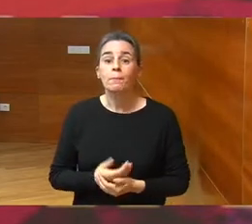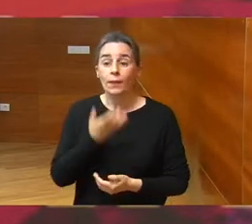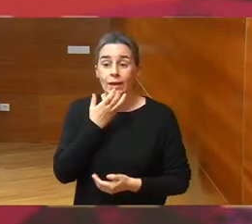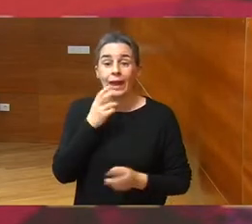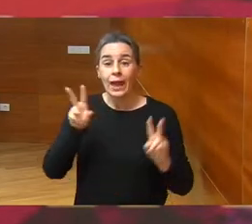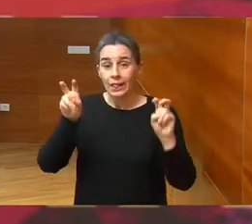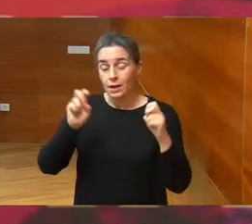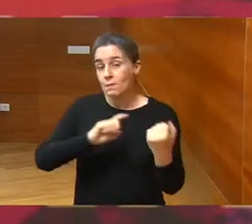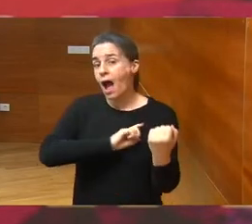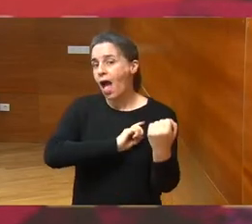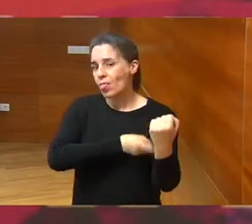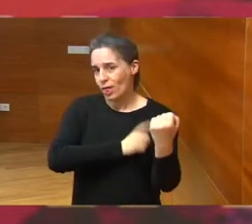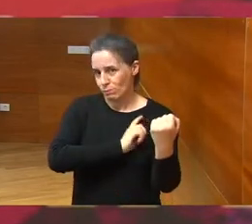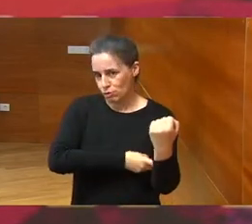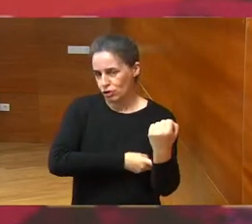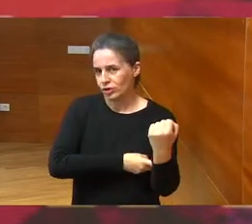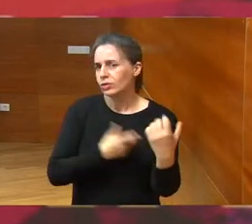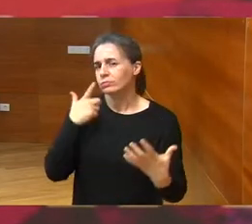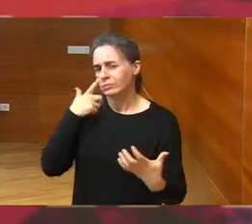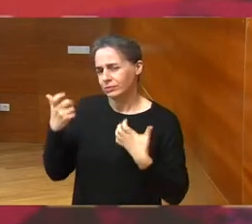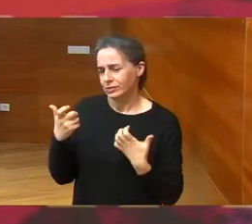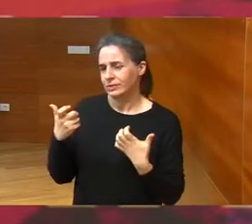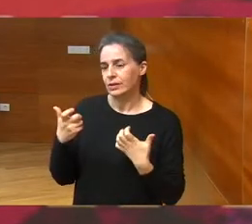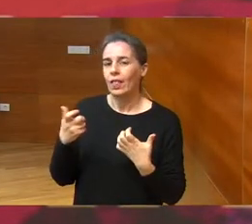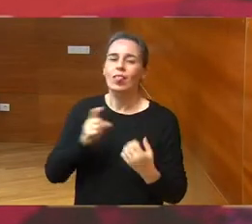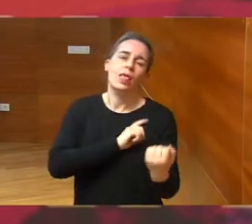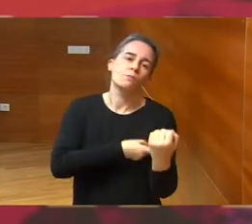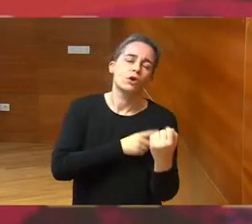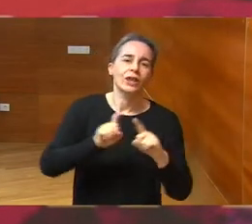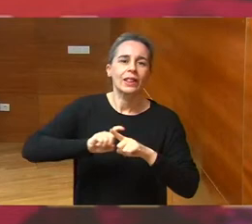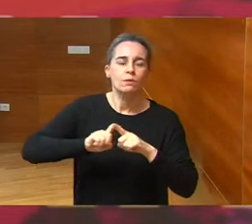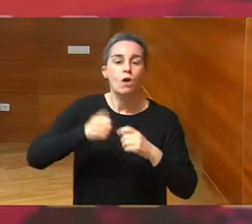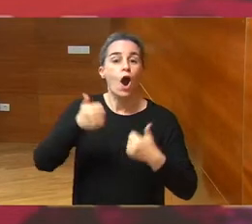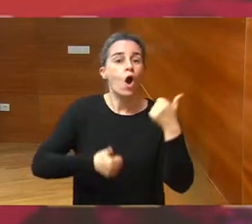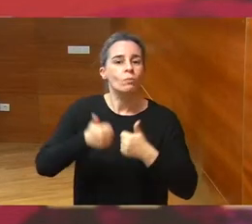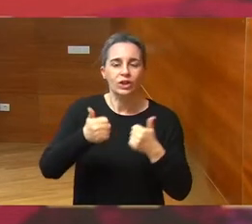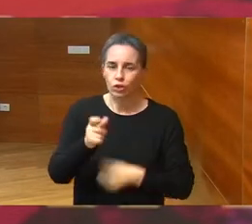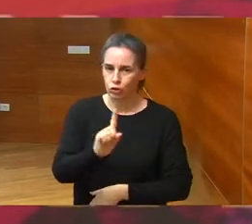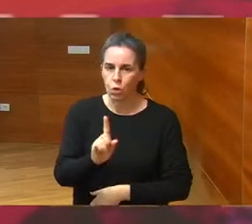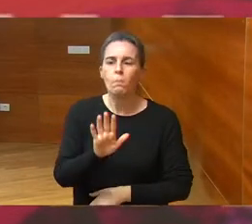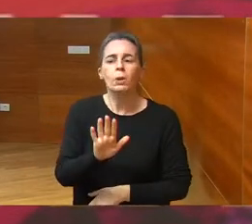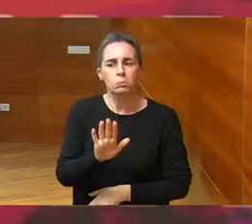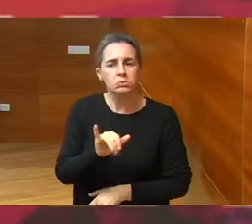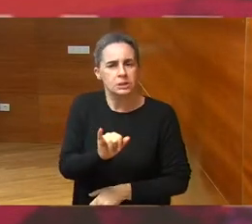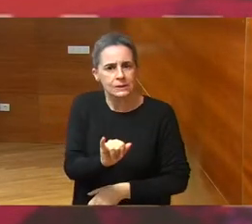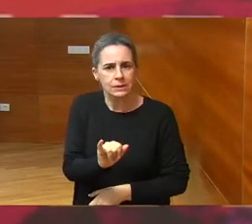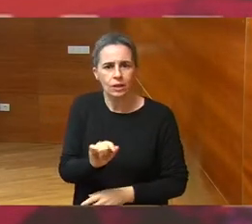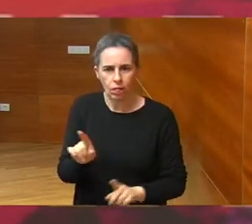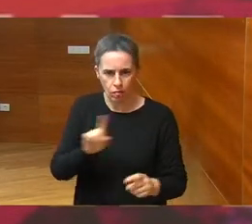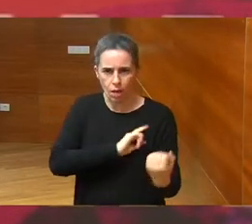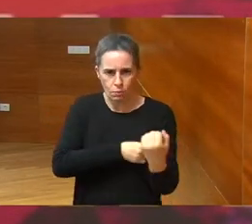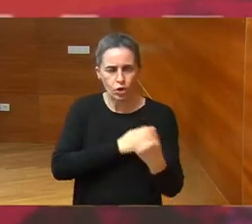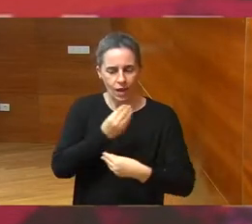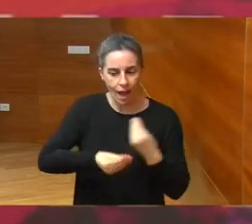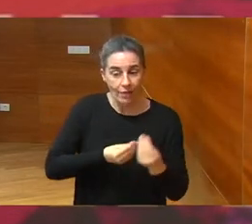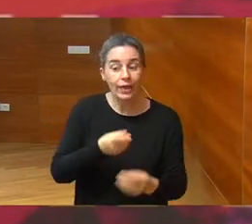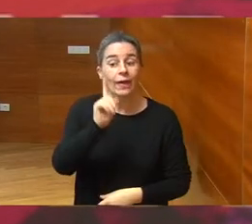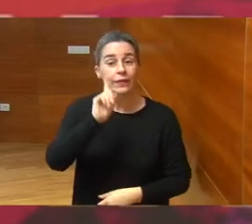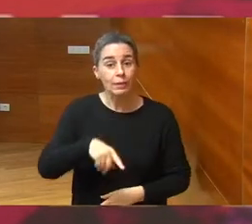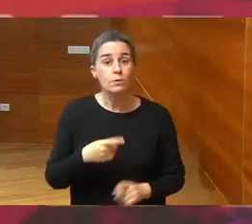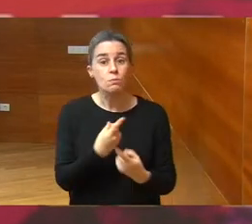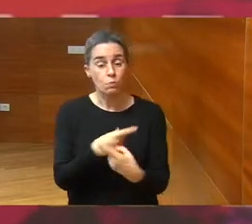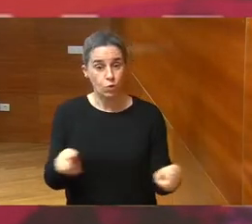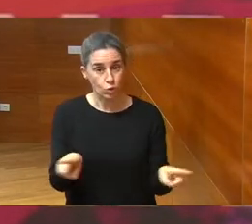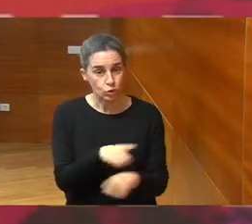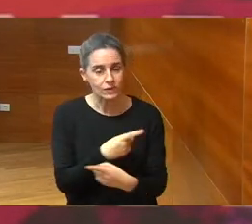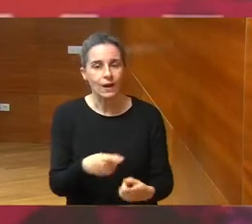deporte pero pero quiero decir no no deporte de competición pero si facial deporte nada música o teatro